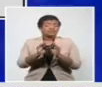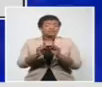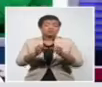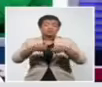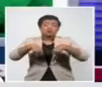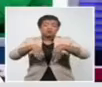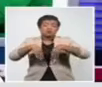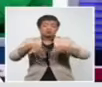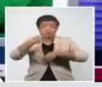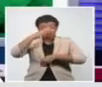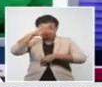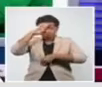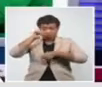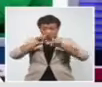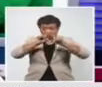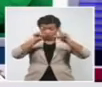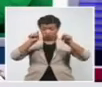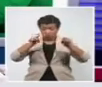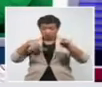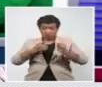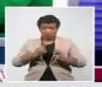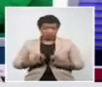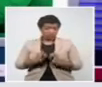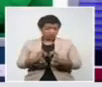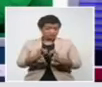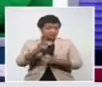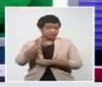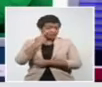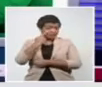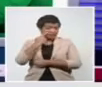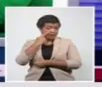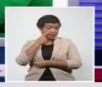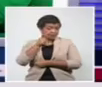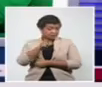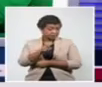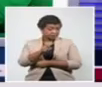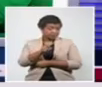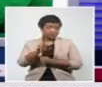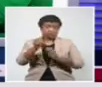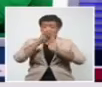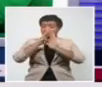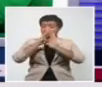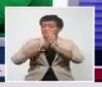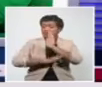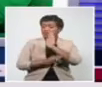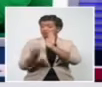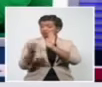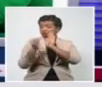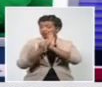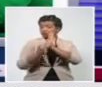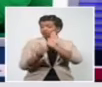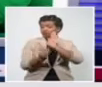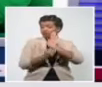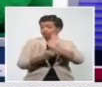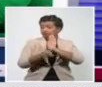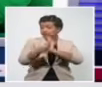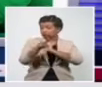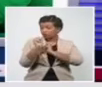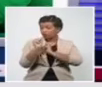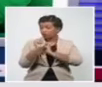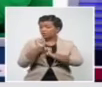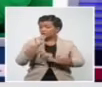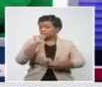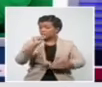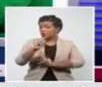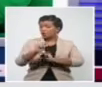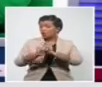Gisela. Como tú ves, todas las medidas que se están aplicando, se han ido